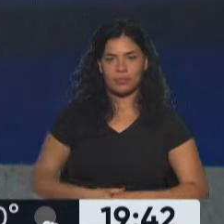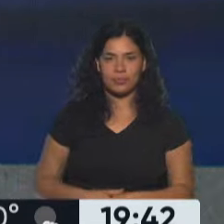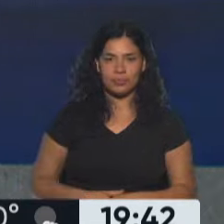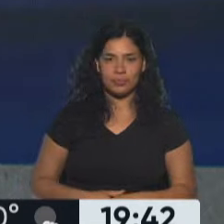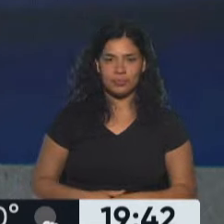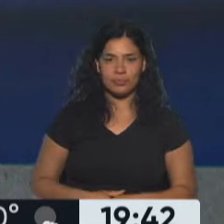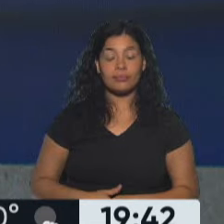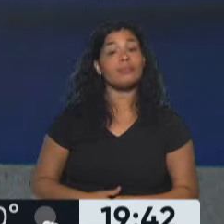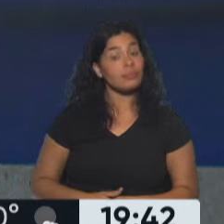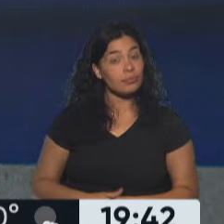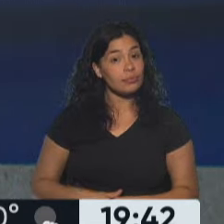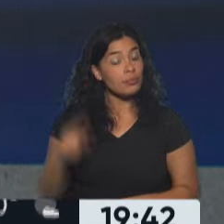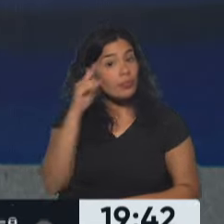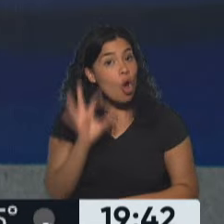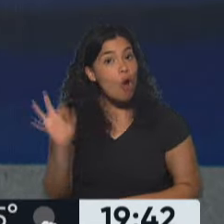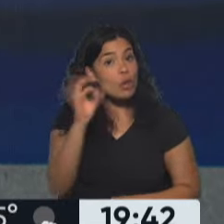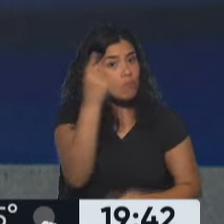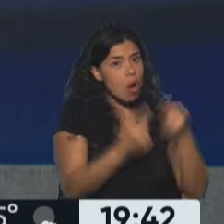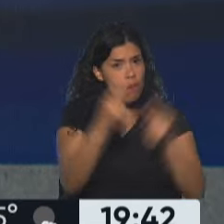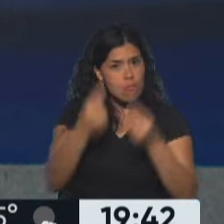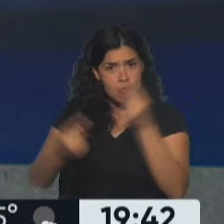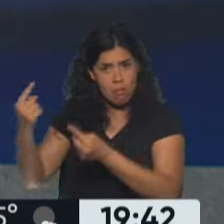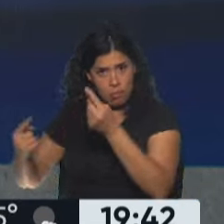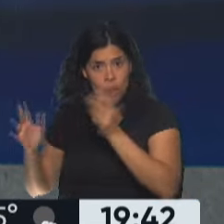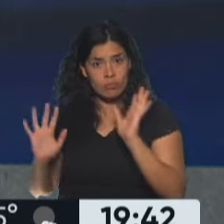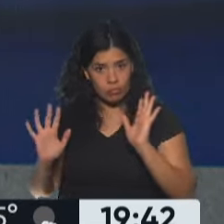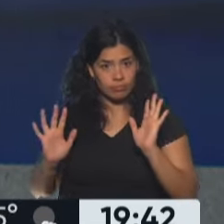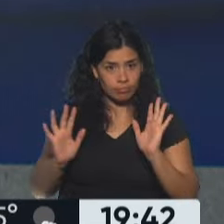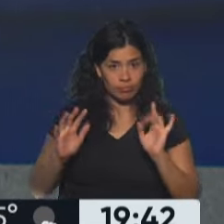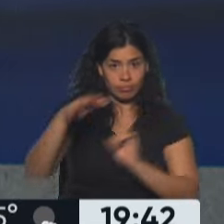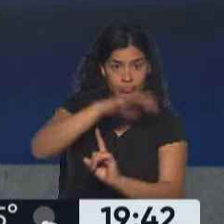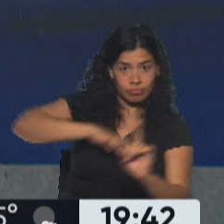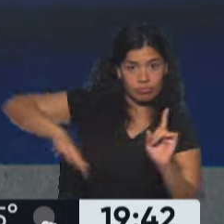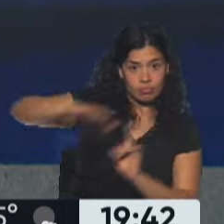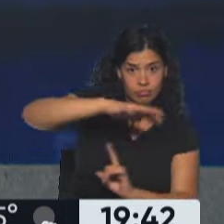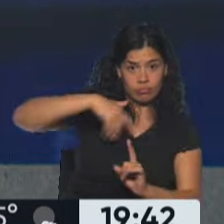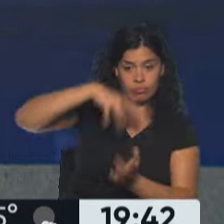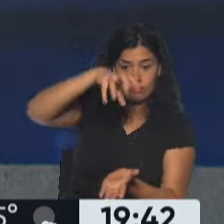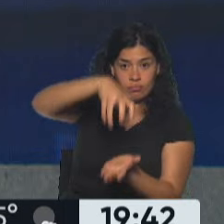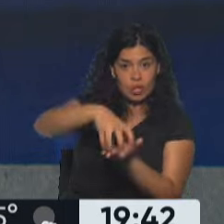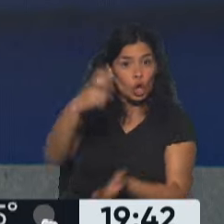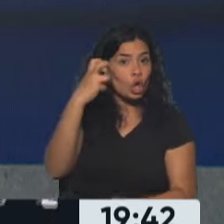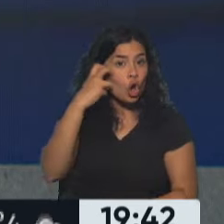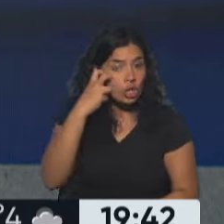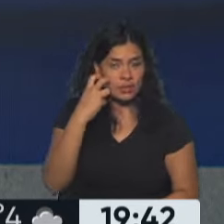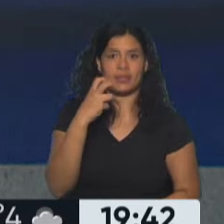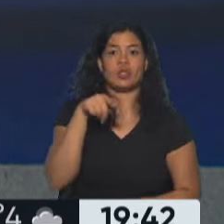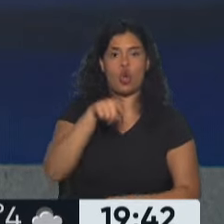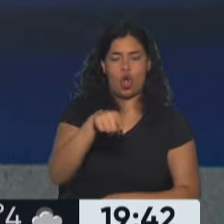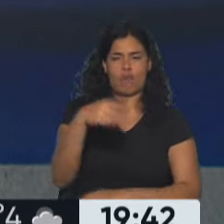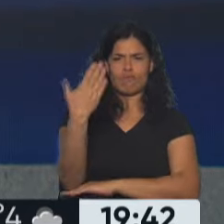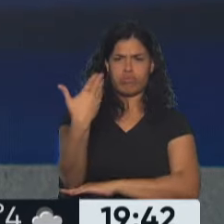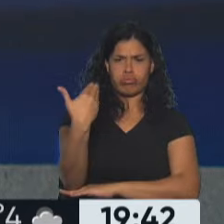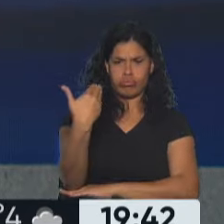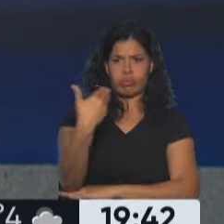Son varias las repercusiones luego de esta marcha universitaria en los alrededores del Congreso. Recién escuchamos a la presidenta de la FUA leyendo los 10